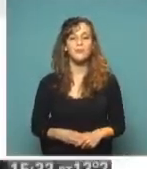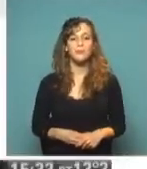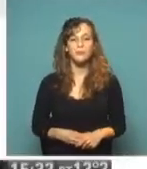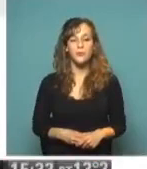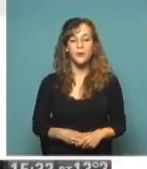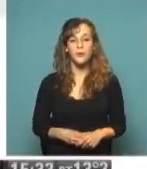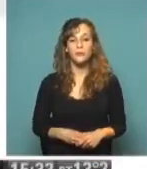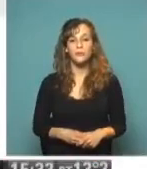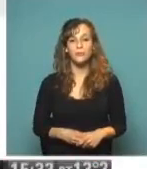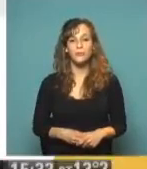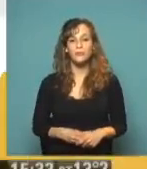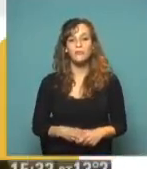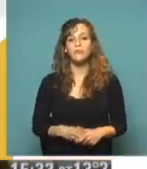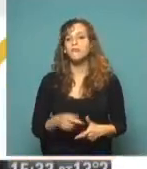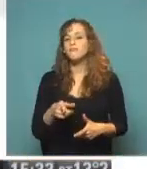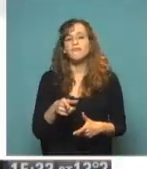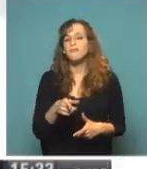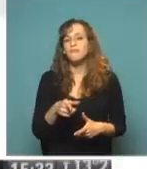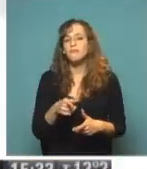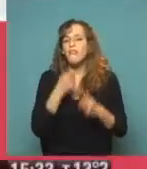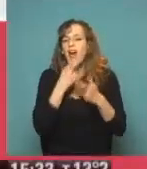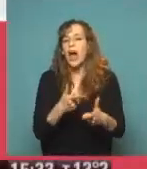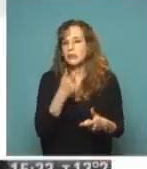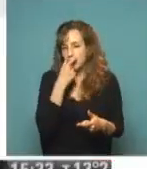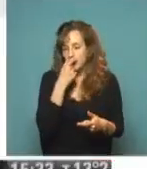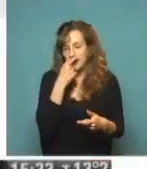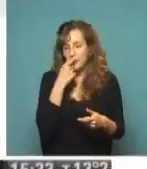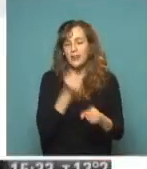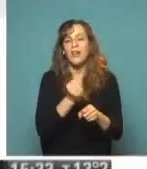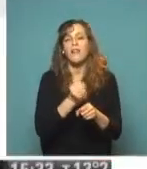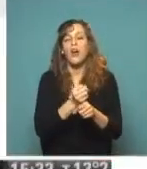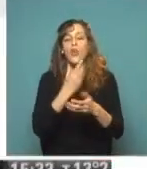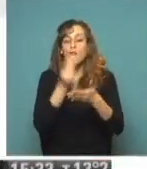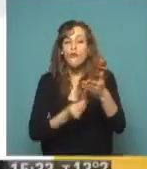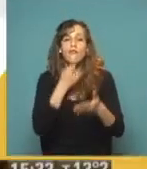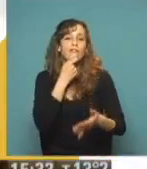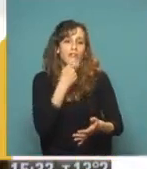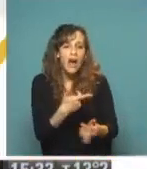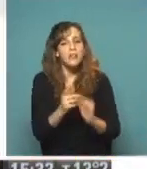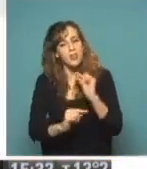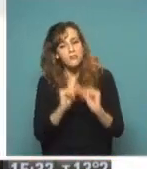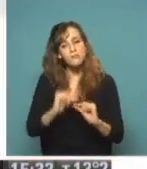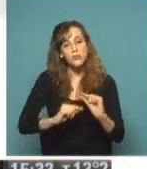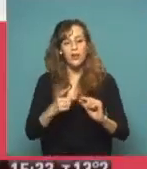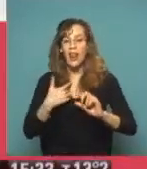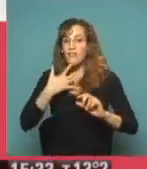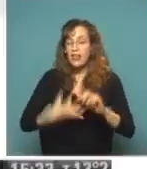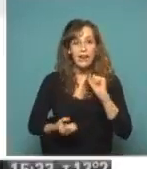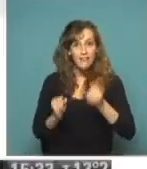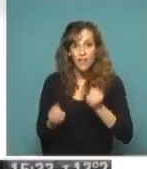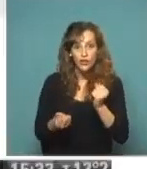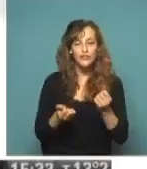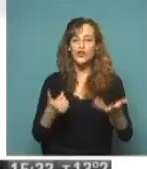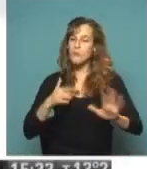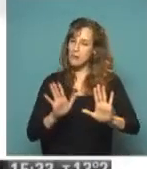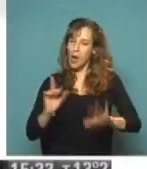que todo trabajo arranca así. Desde el más simple hasta el más complejo arranca con formas básicas. Estoy nerviosa. Yo estoy muy orgulloso por